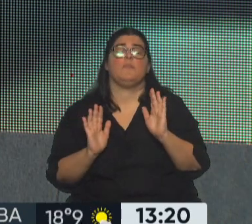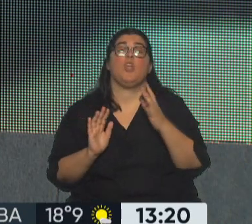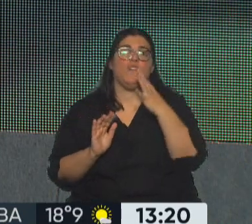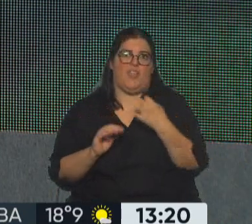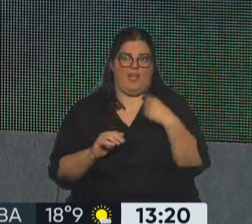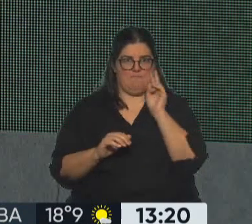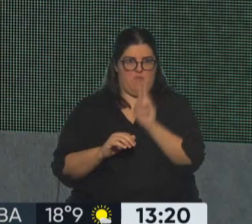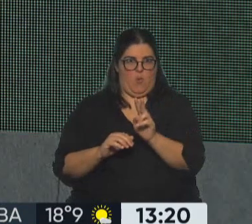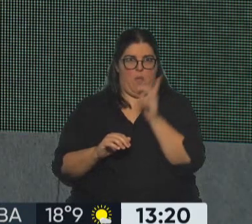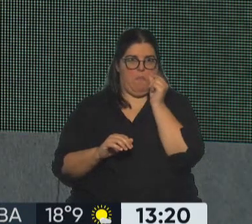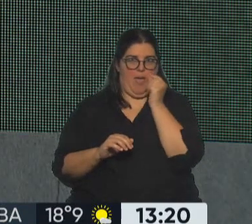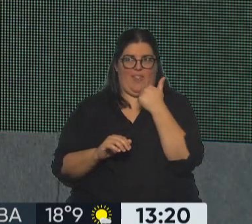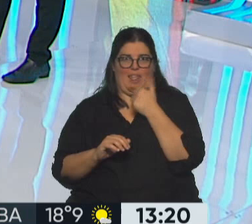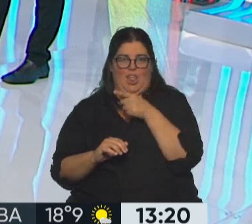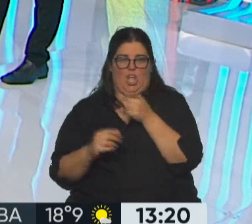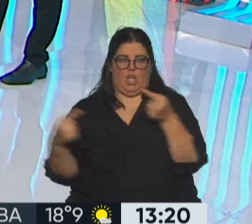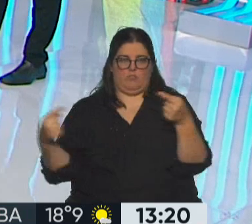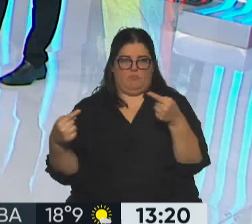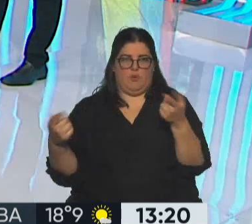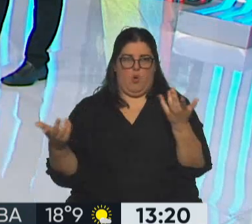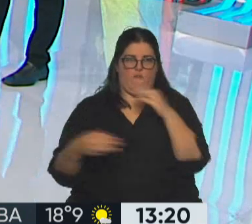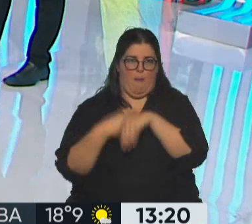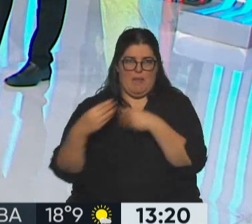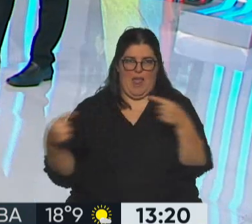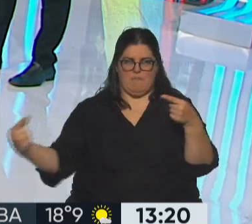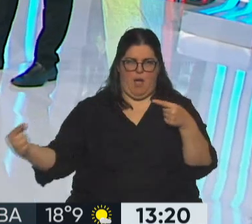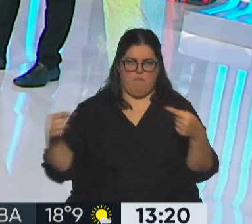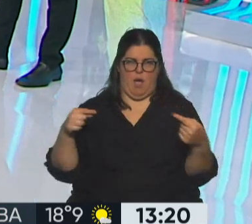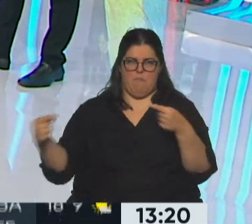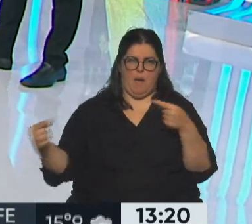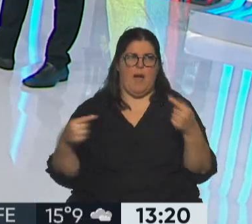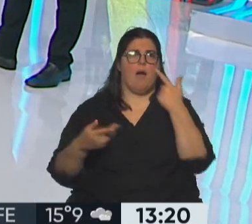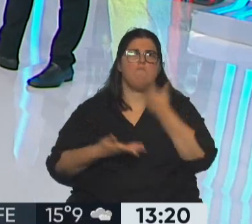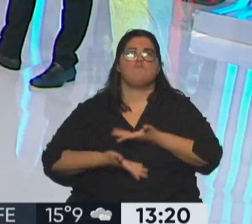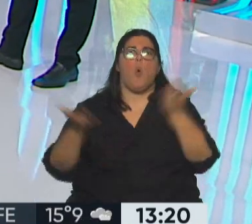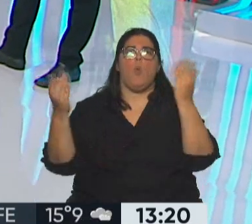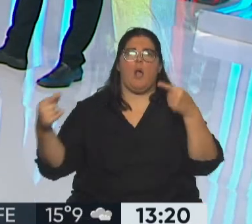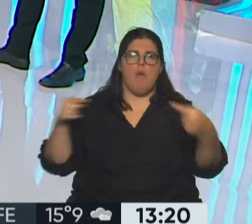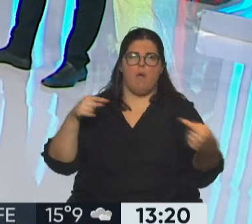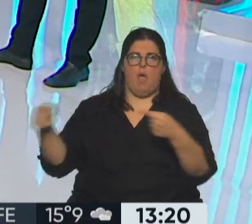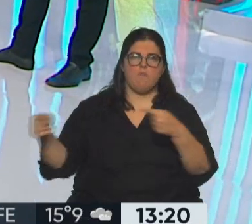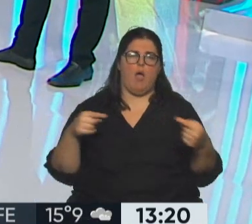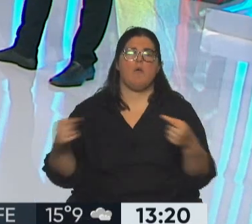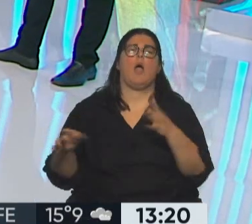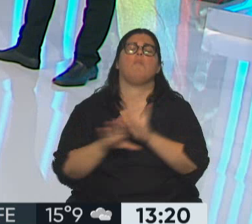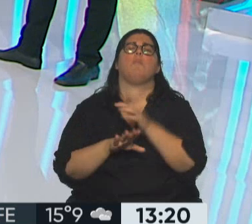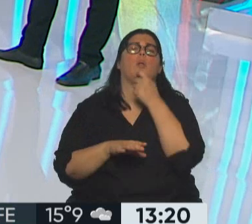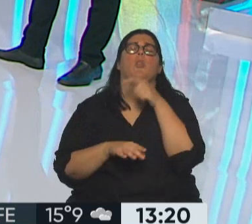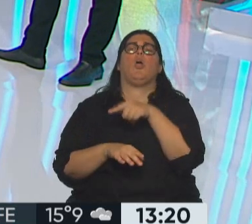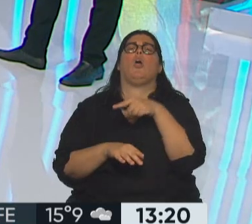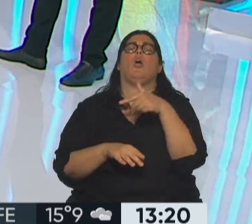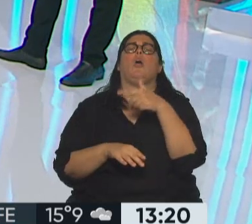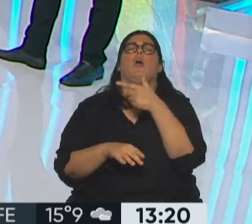ver al padre y al hijo. Sí, el otro capítulo, ¿no? La cuestión familiar, ya la pelea, lo que tiene que ver. Con cosas muy crudas. Habló de cómo